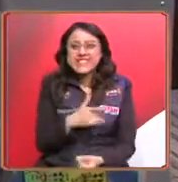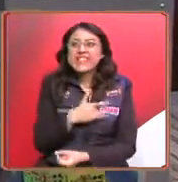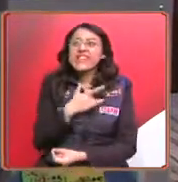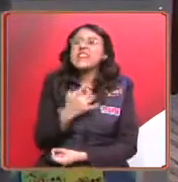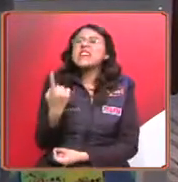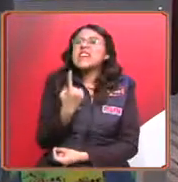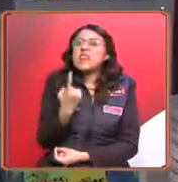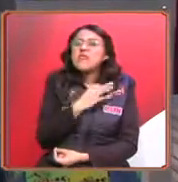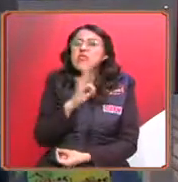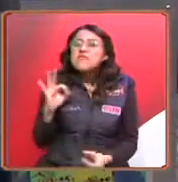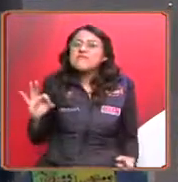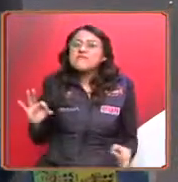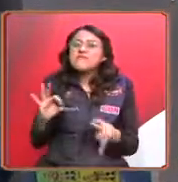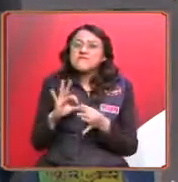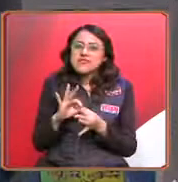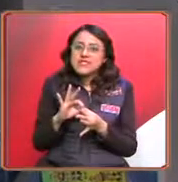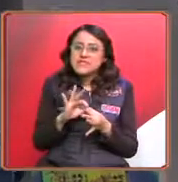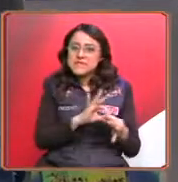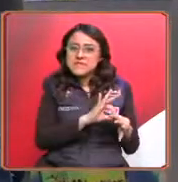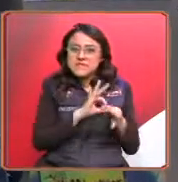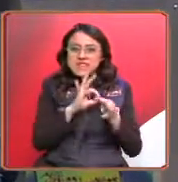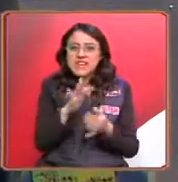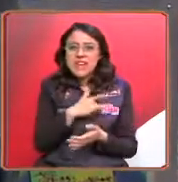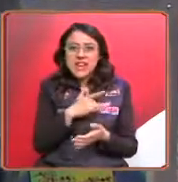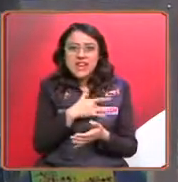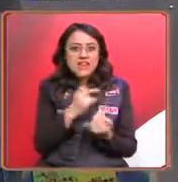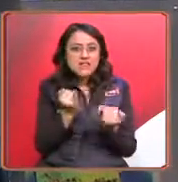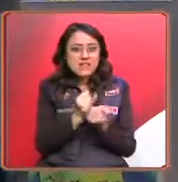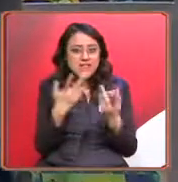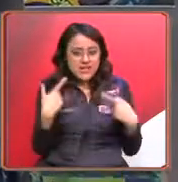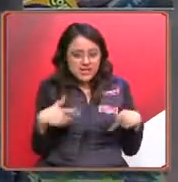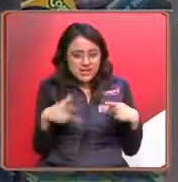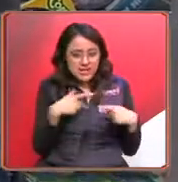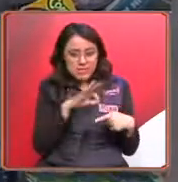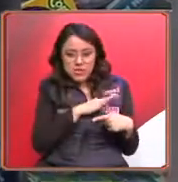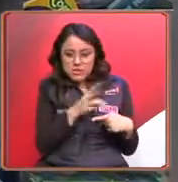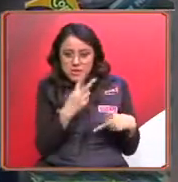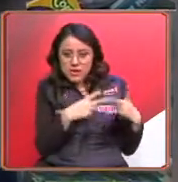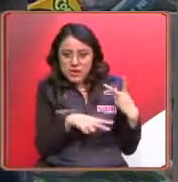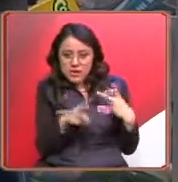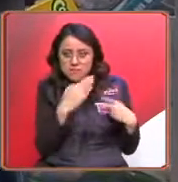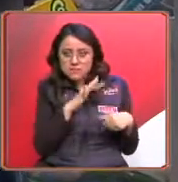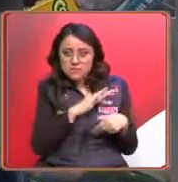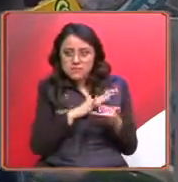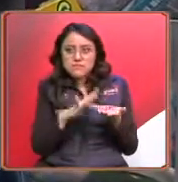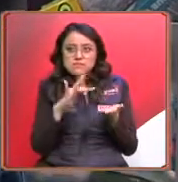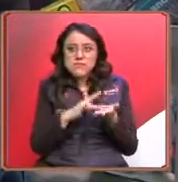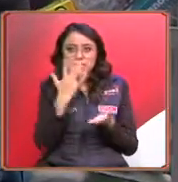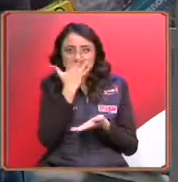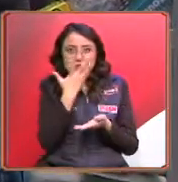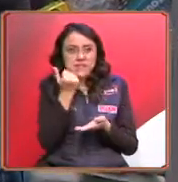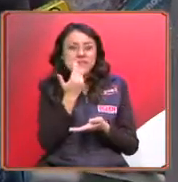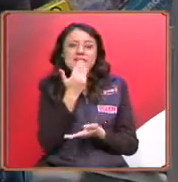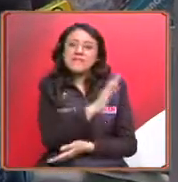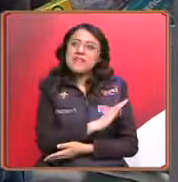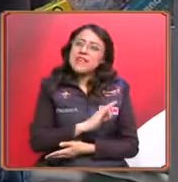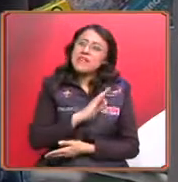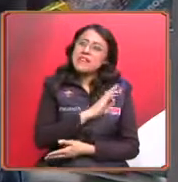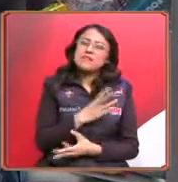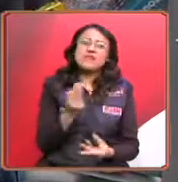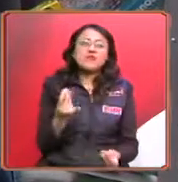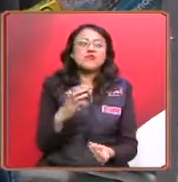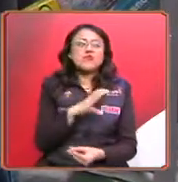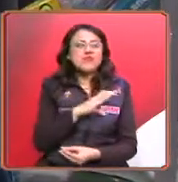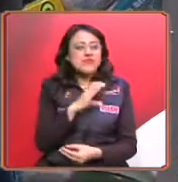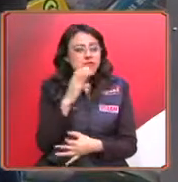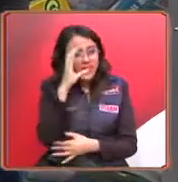siente unirse, recibir el cariño también de la gente y ustedes poder estar colaborando en esta gran causa? Muy felices. Muy contento.